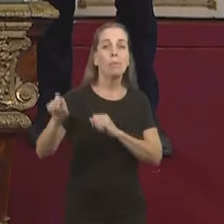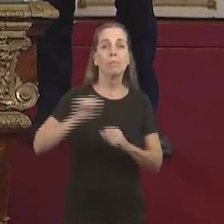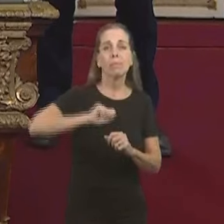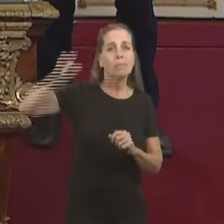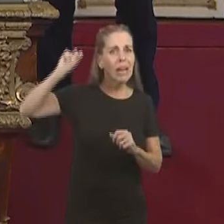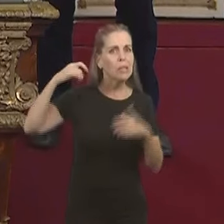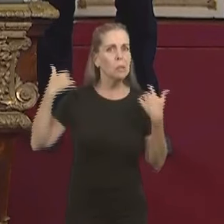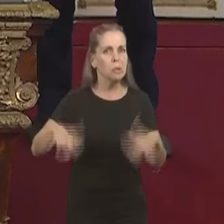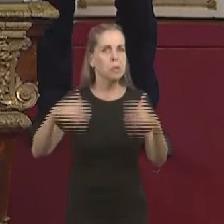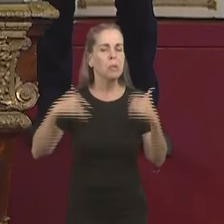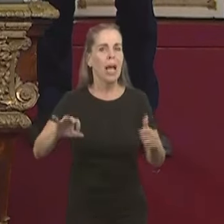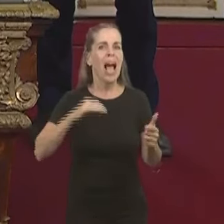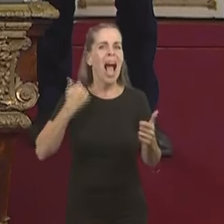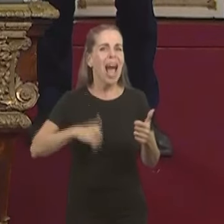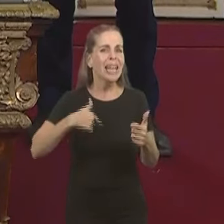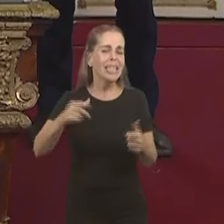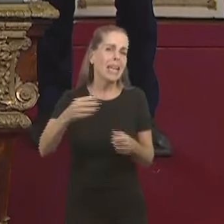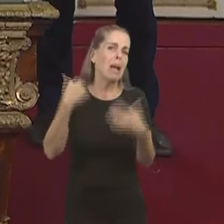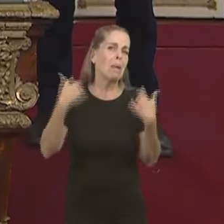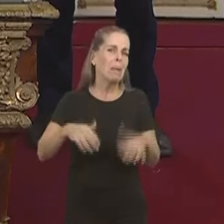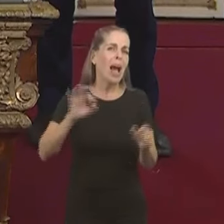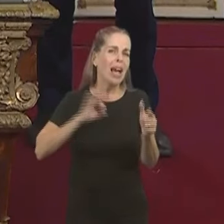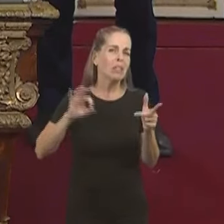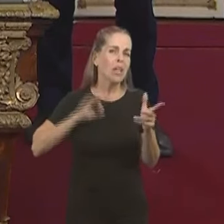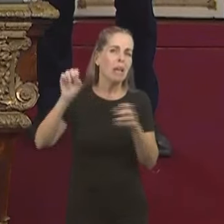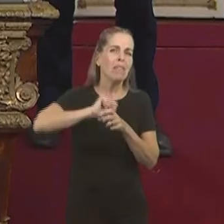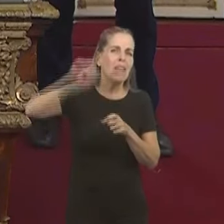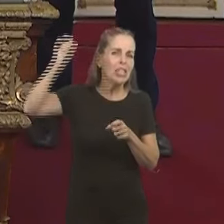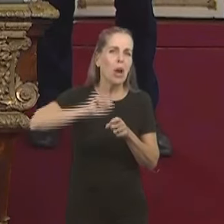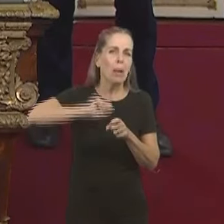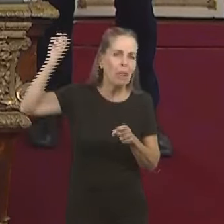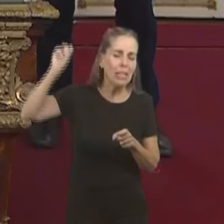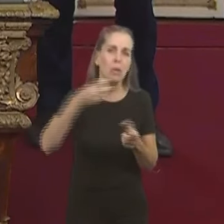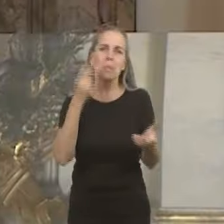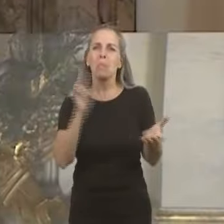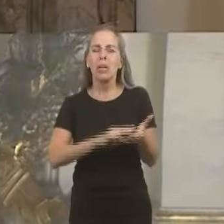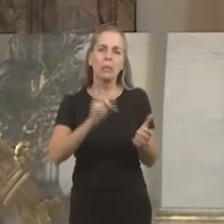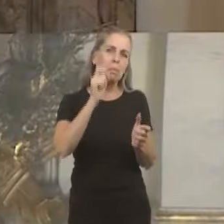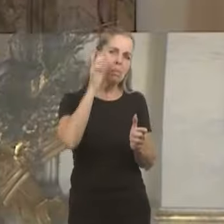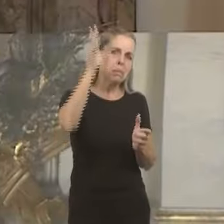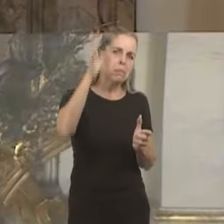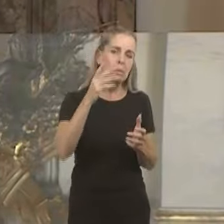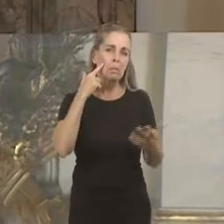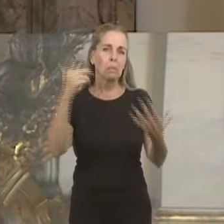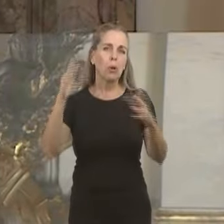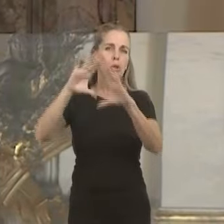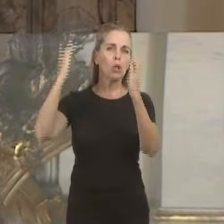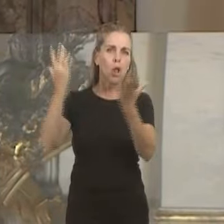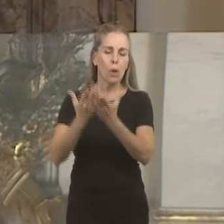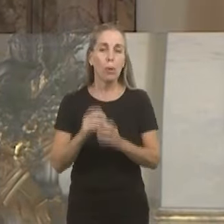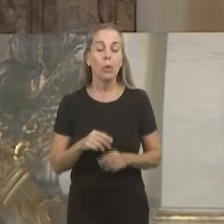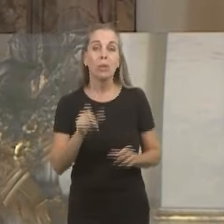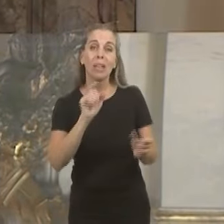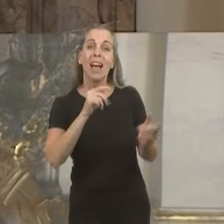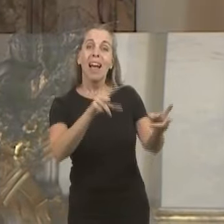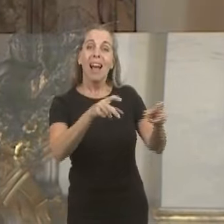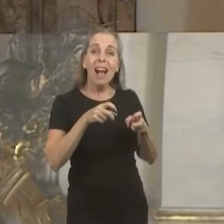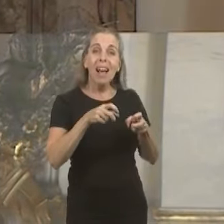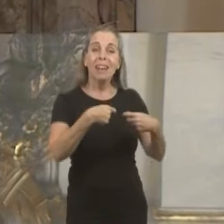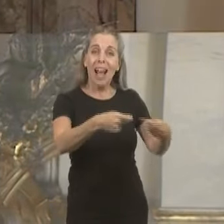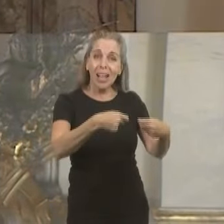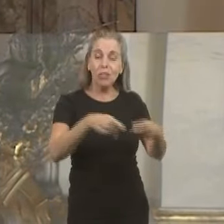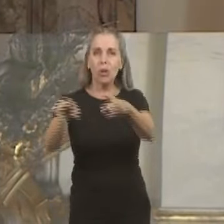desoltec del mundo y a tener la presión impositiva más alta del mundo el super fiscal es la piedra angular desde la cual